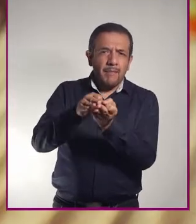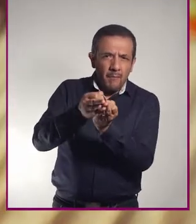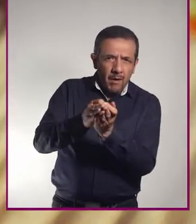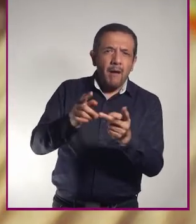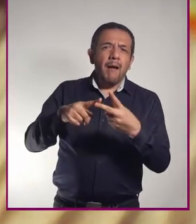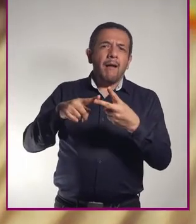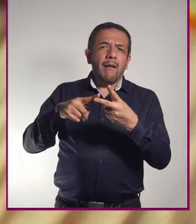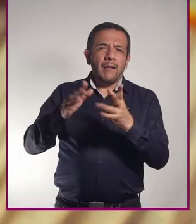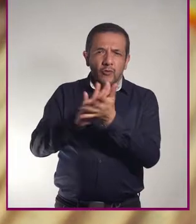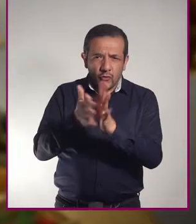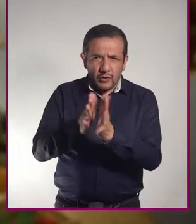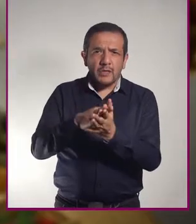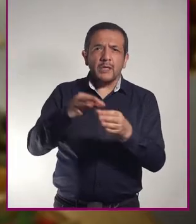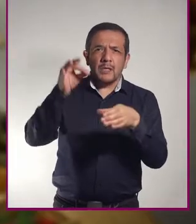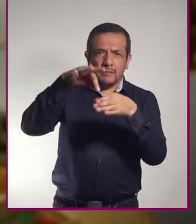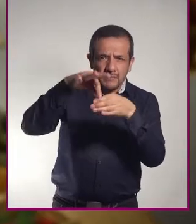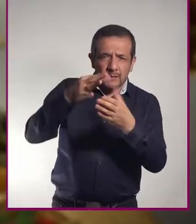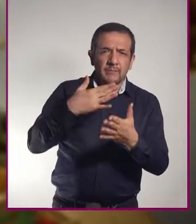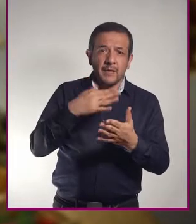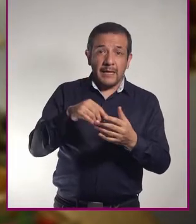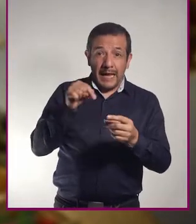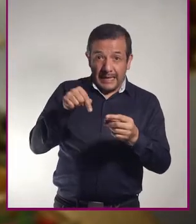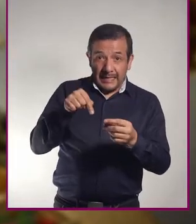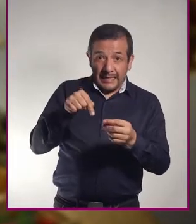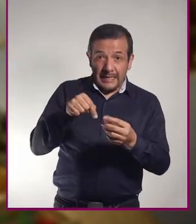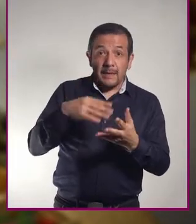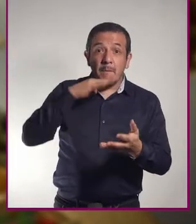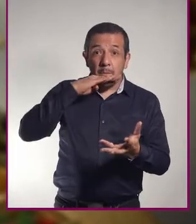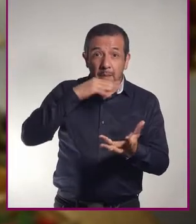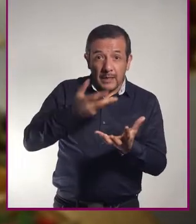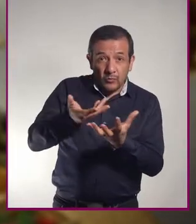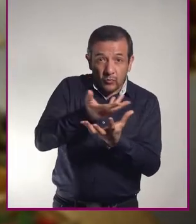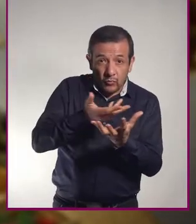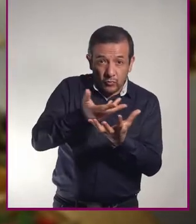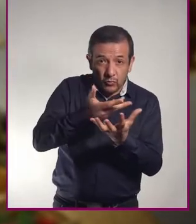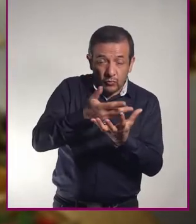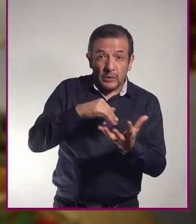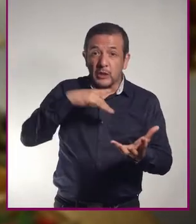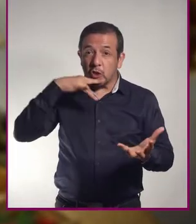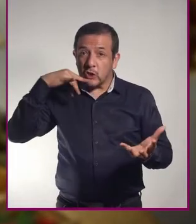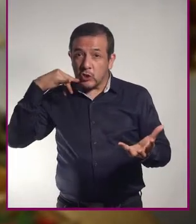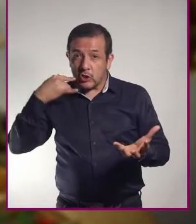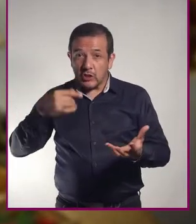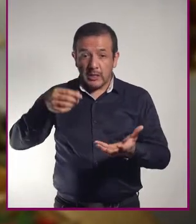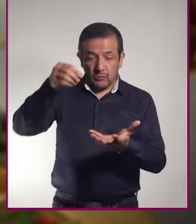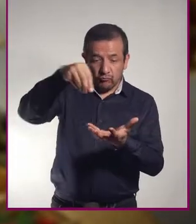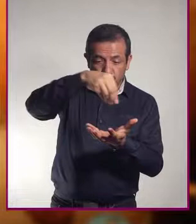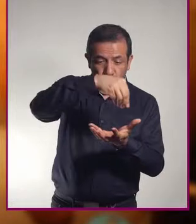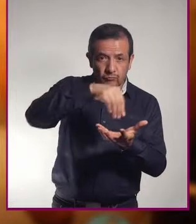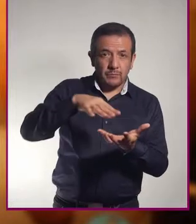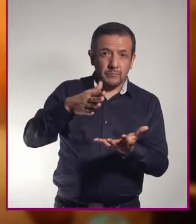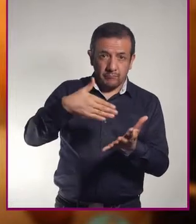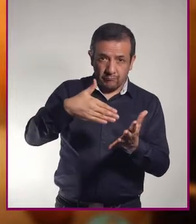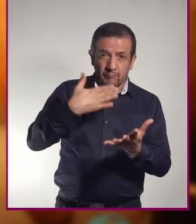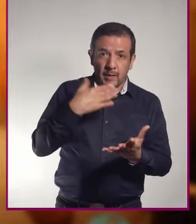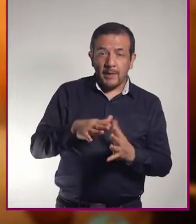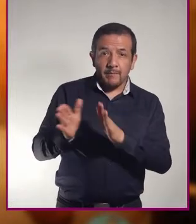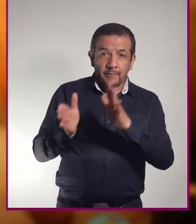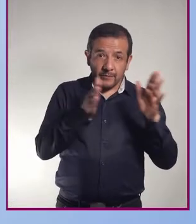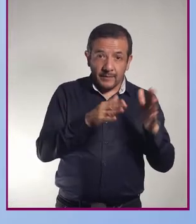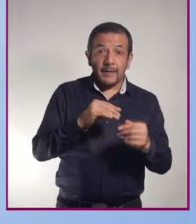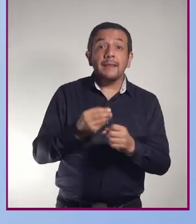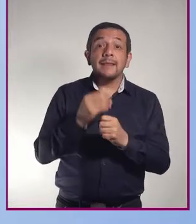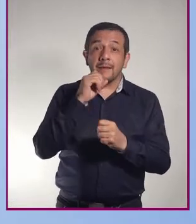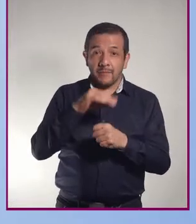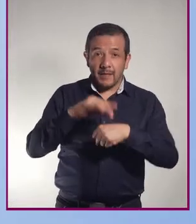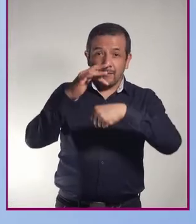e infusiones. Las cocinan en sopas de maíz, guisada con salsas de distintos chiles. También está la flor de tuna,